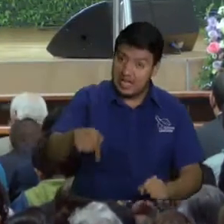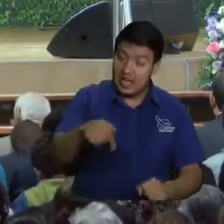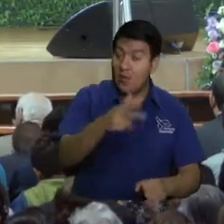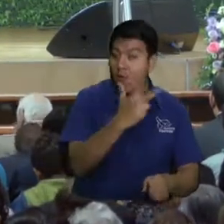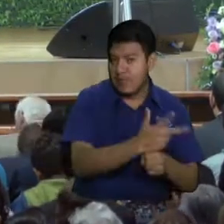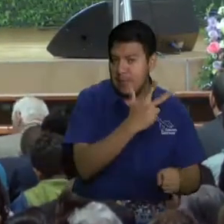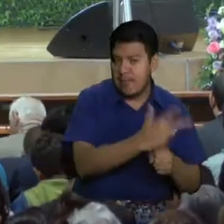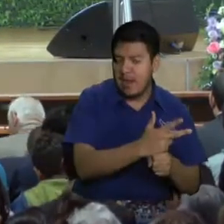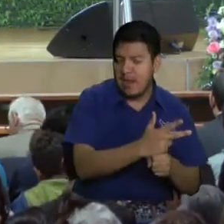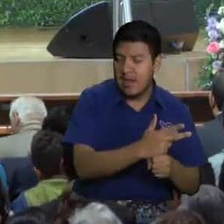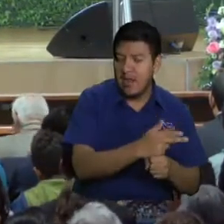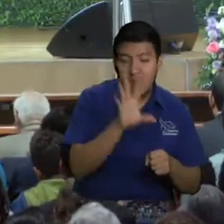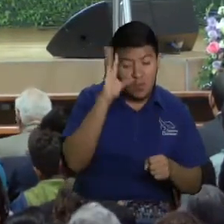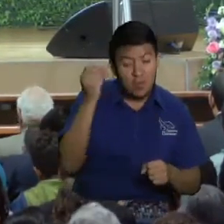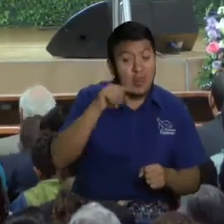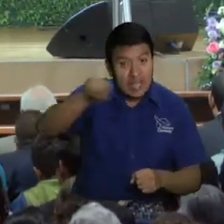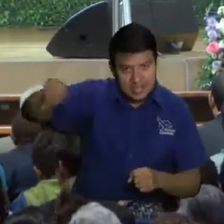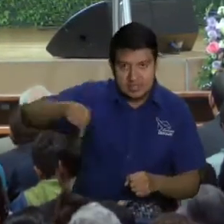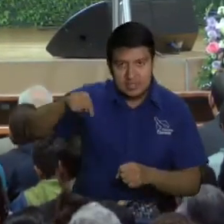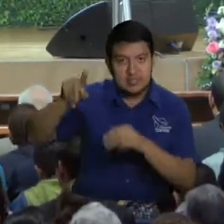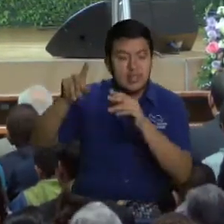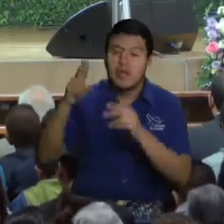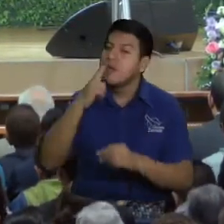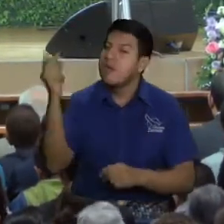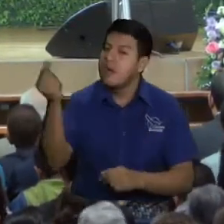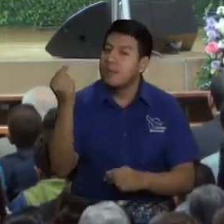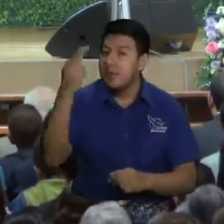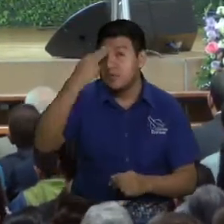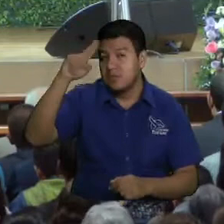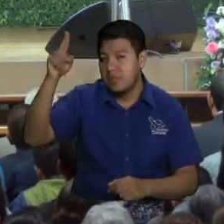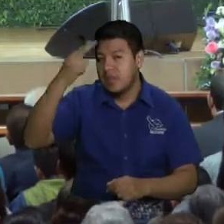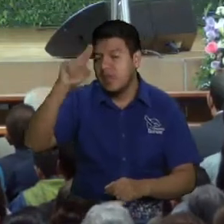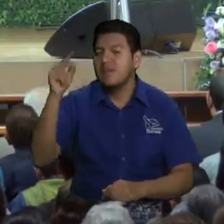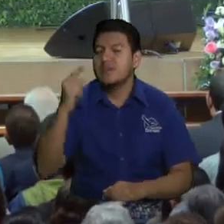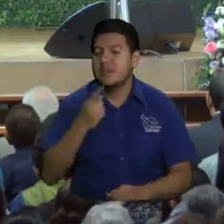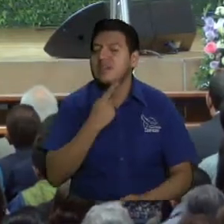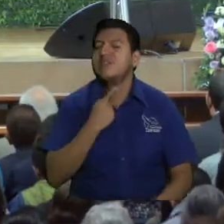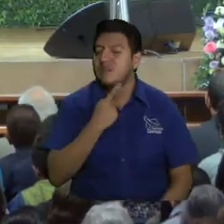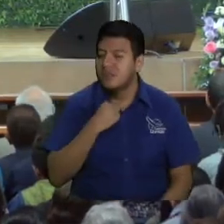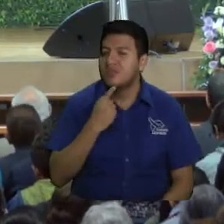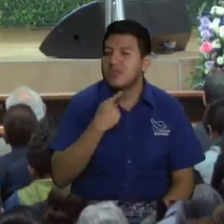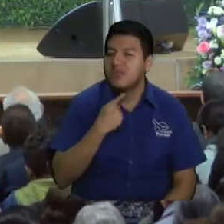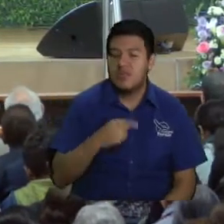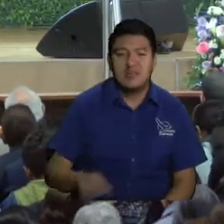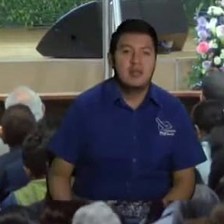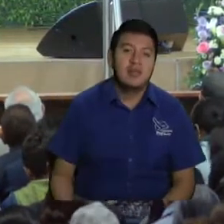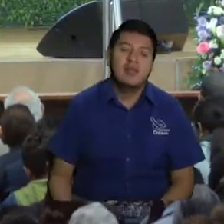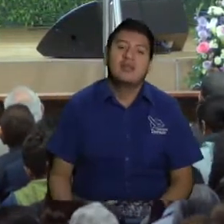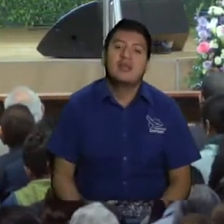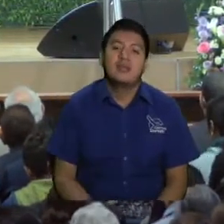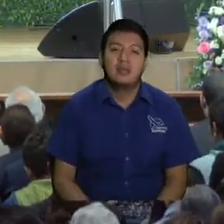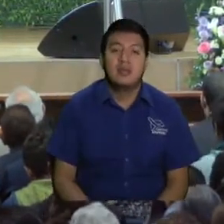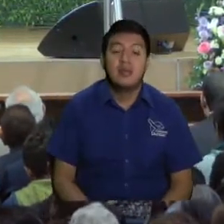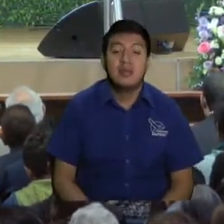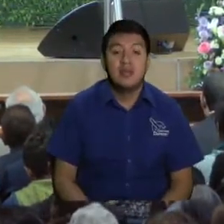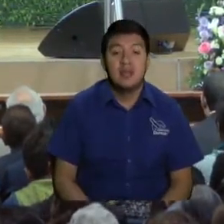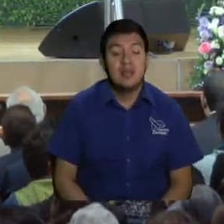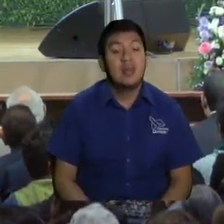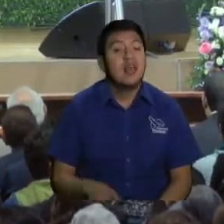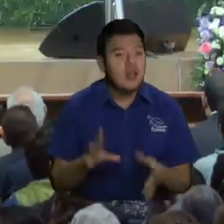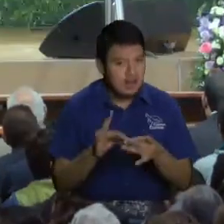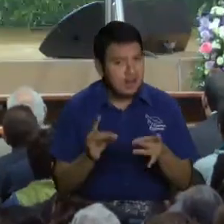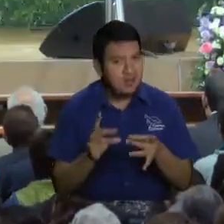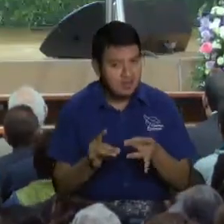porque anhelan esta hermandad, amistad, comunión. Así que ya le conté, ya